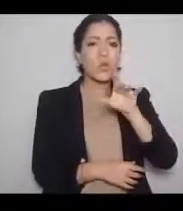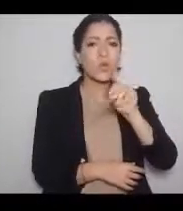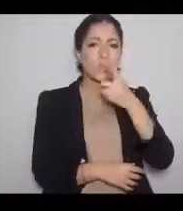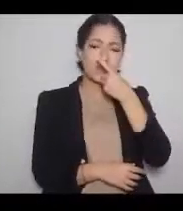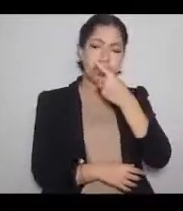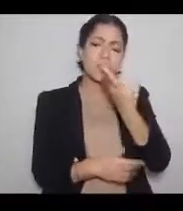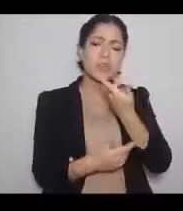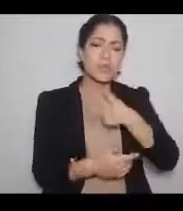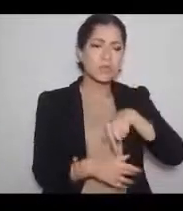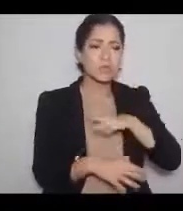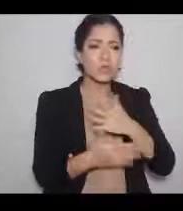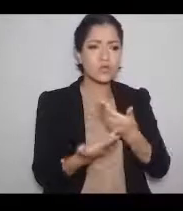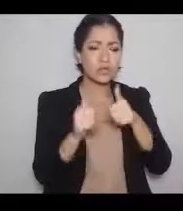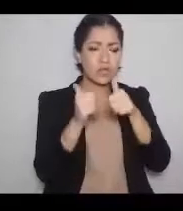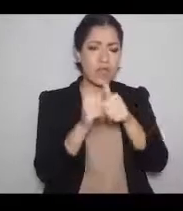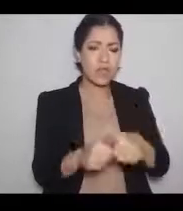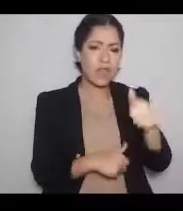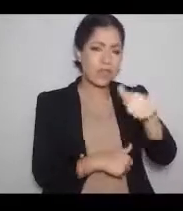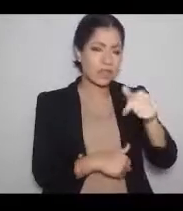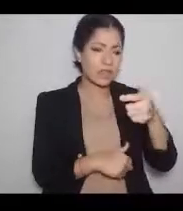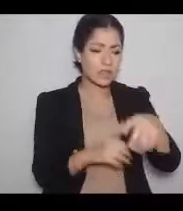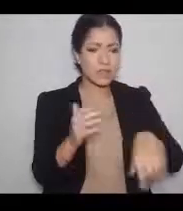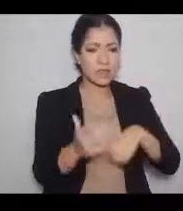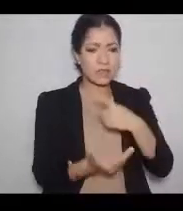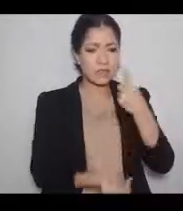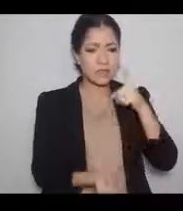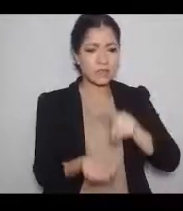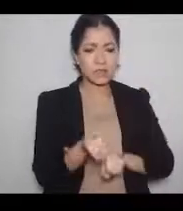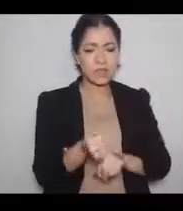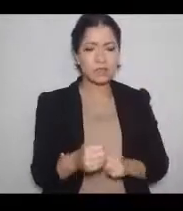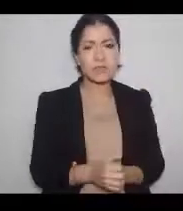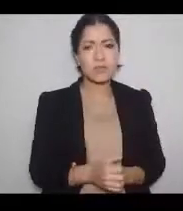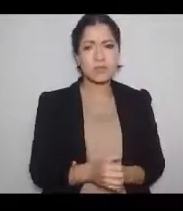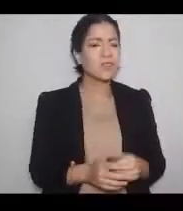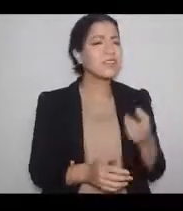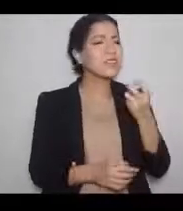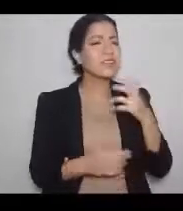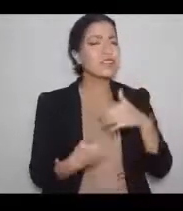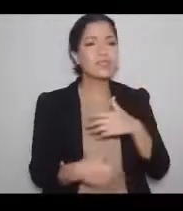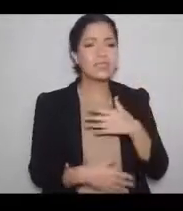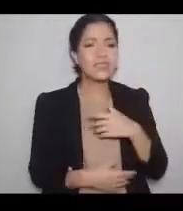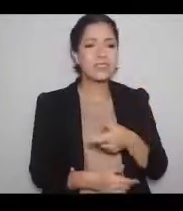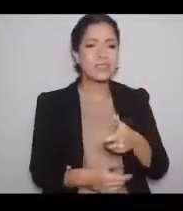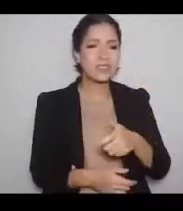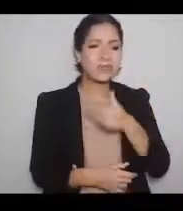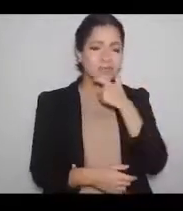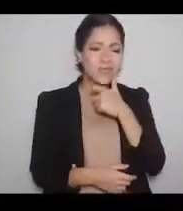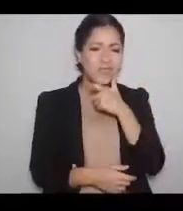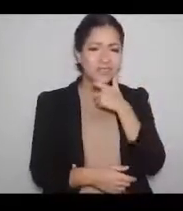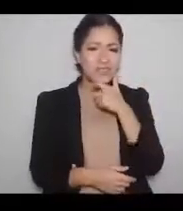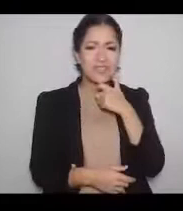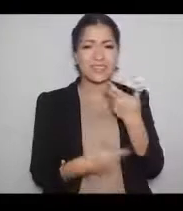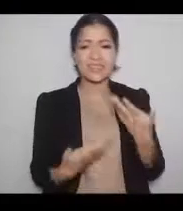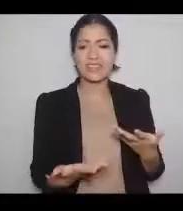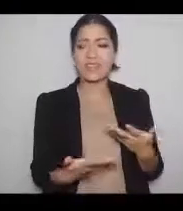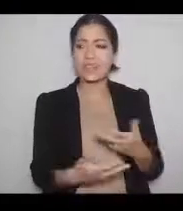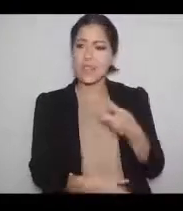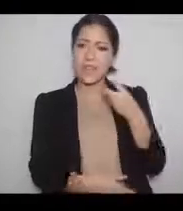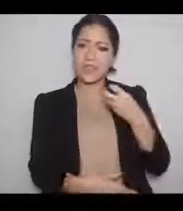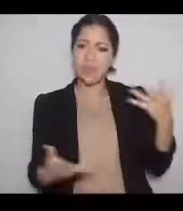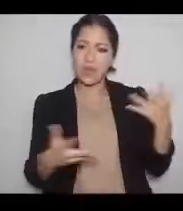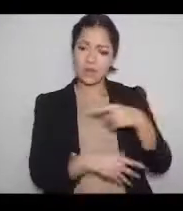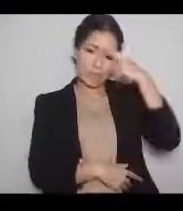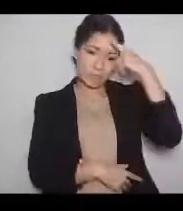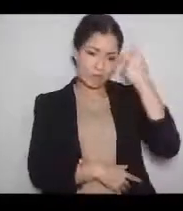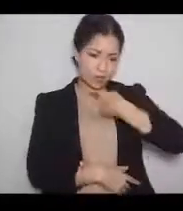cobertura. No de seguro de sobreviviente. ¿Cómo le va a divertir? No es su manera de meternos en la obra.